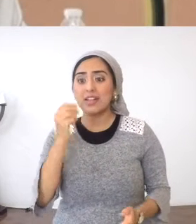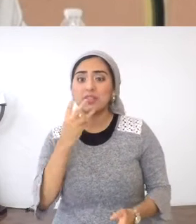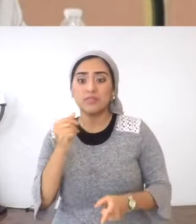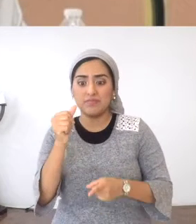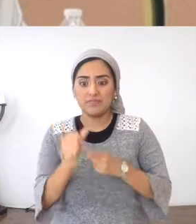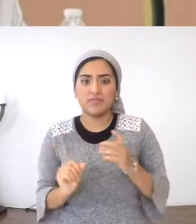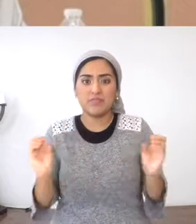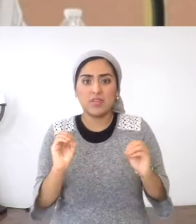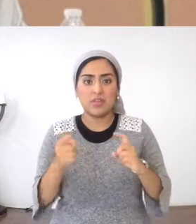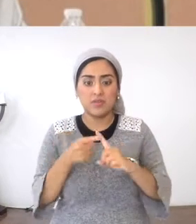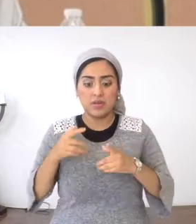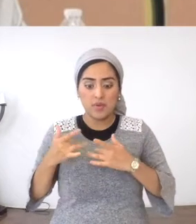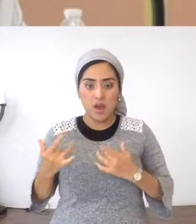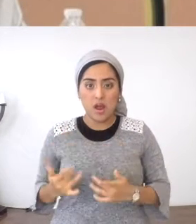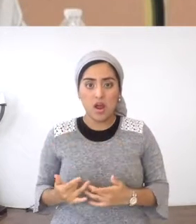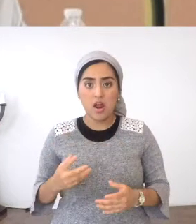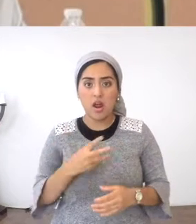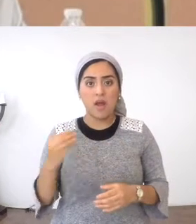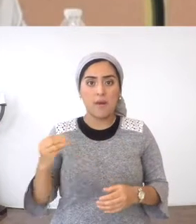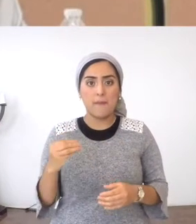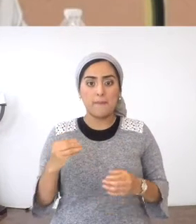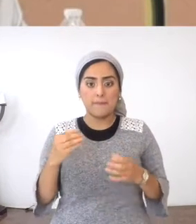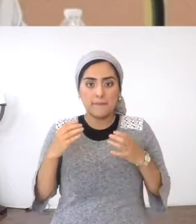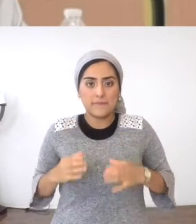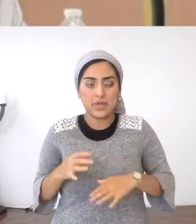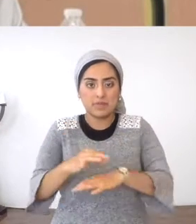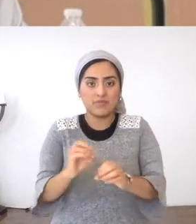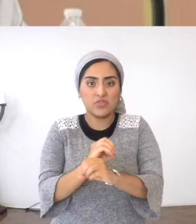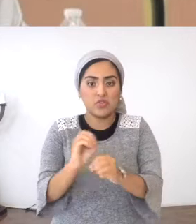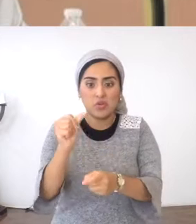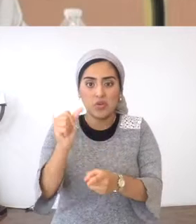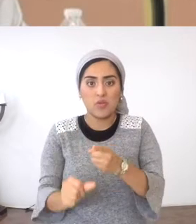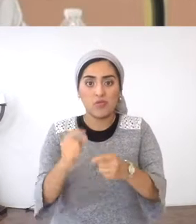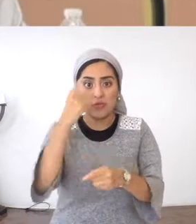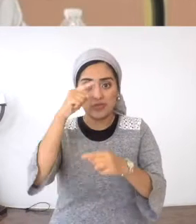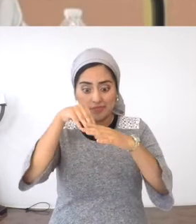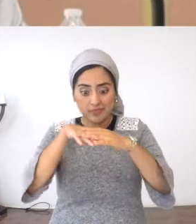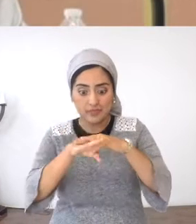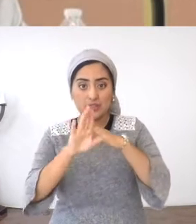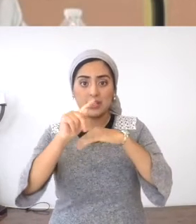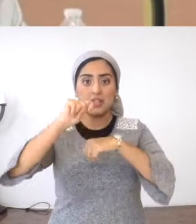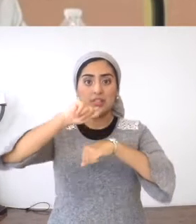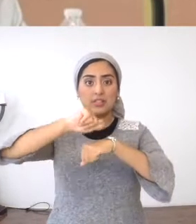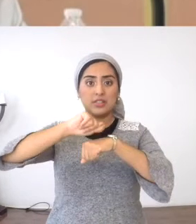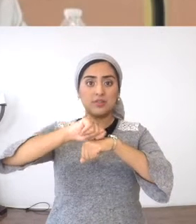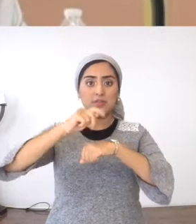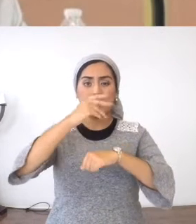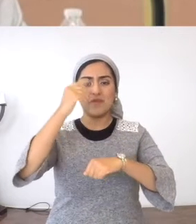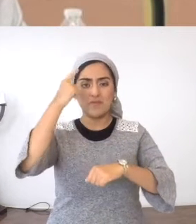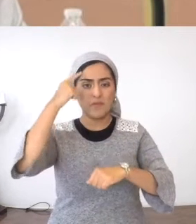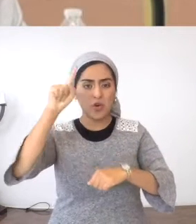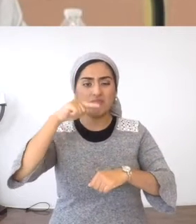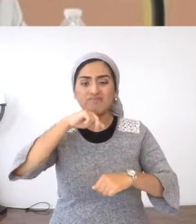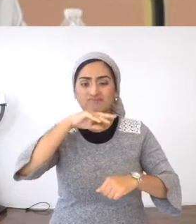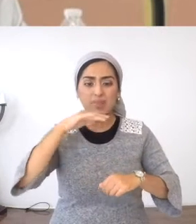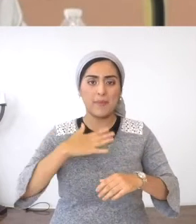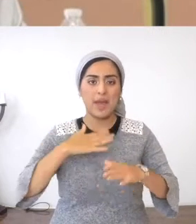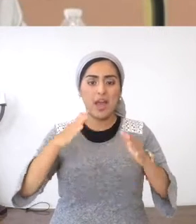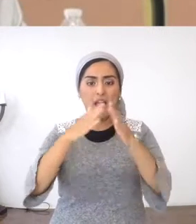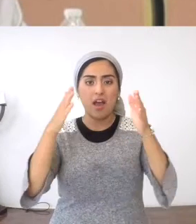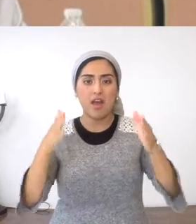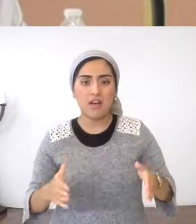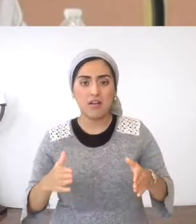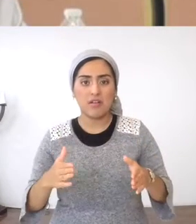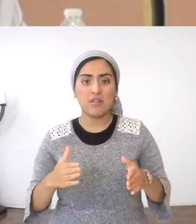traer extranjeros Incircuncisos De corazón E incircuncisos De carne Para estar en Mi Mishkan Y para contaminar Mi